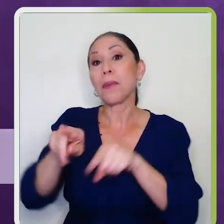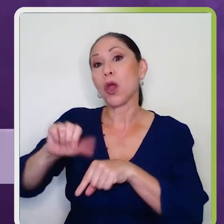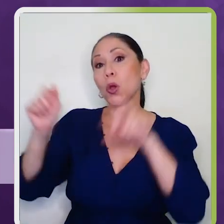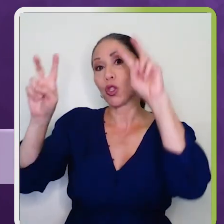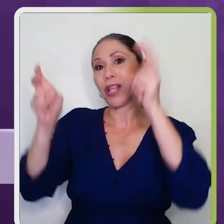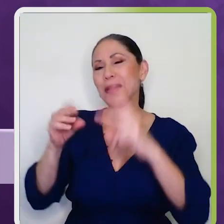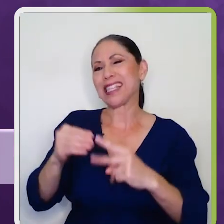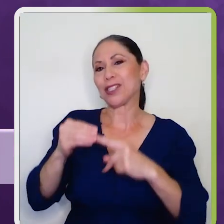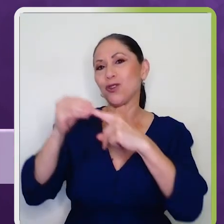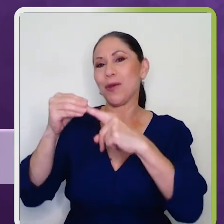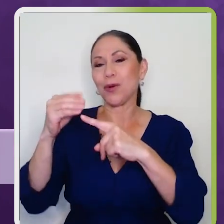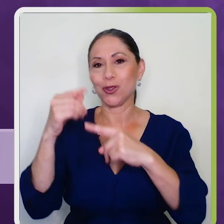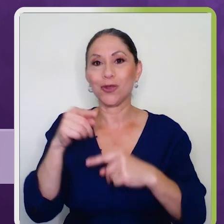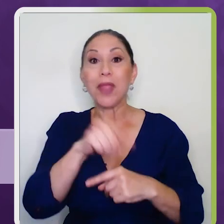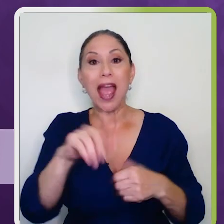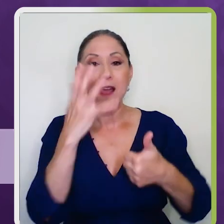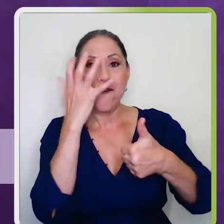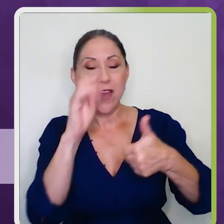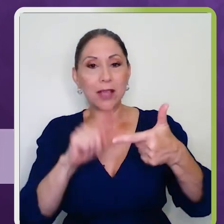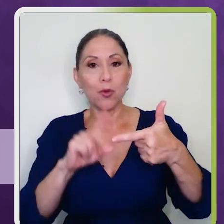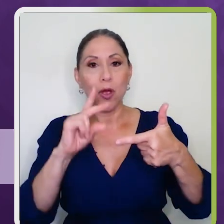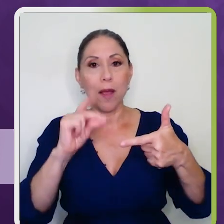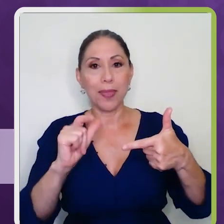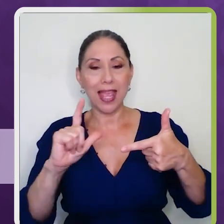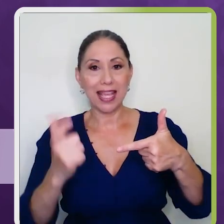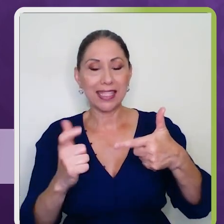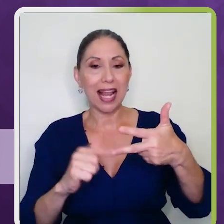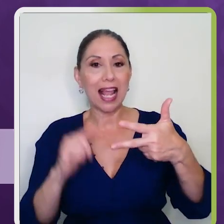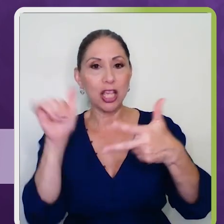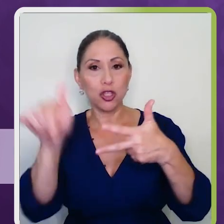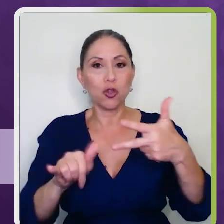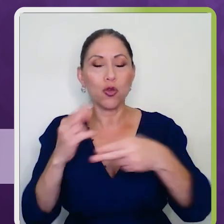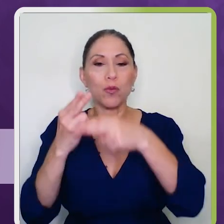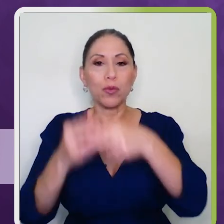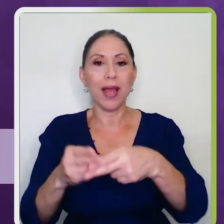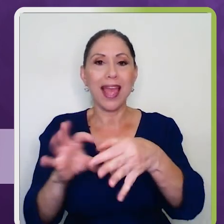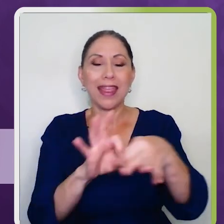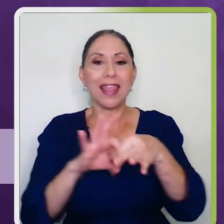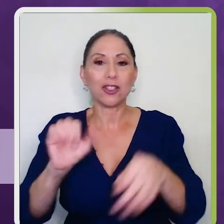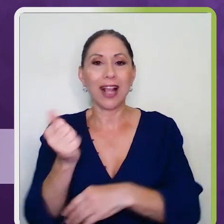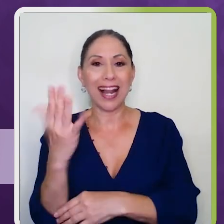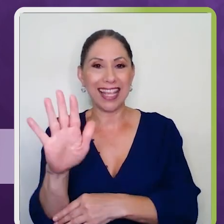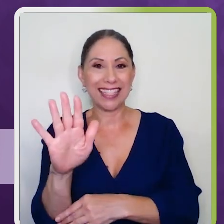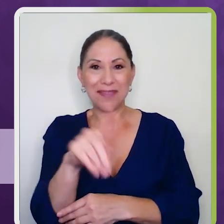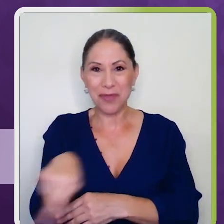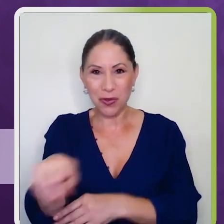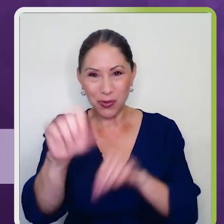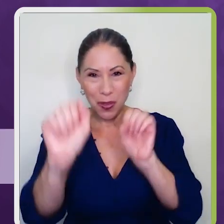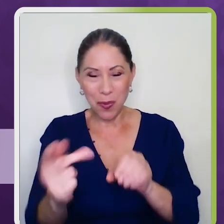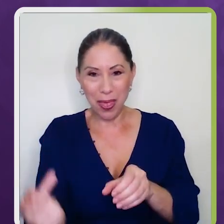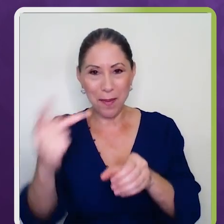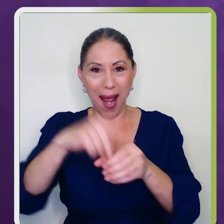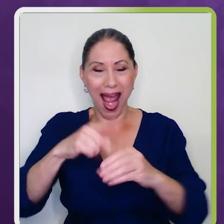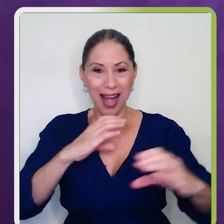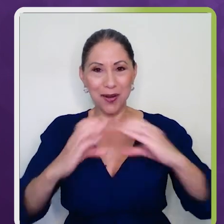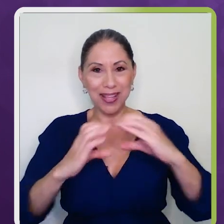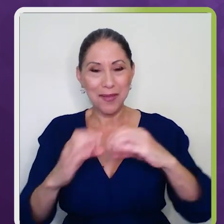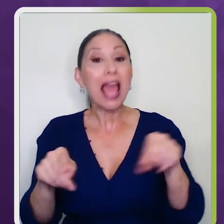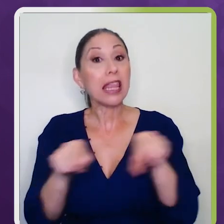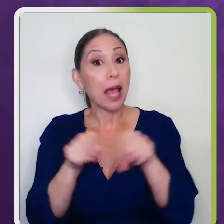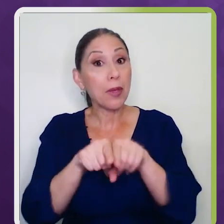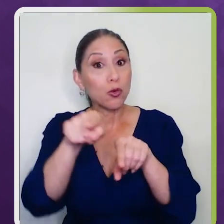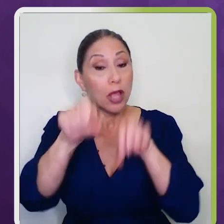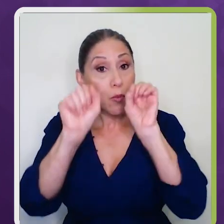también contenidos exclusivos de la web. Nos encuentra en Facebook, Instagram y YouTube como Nexos Canal 15 para que así sea parte